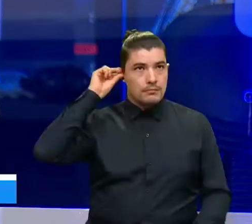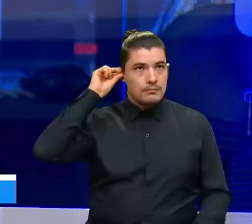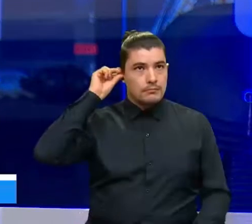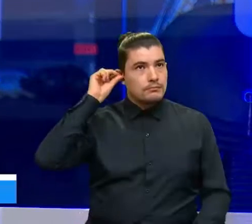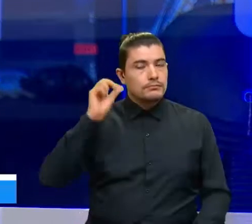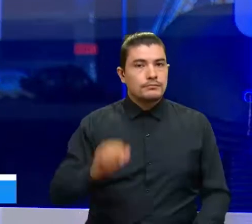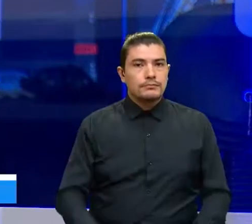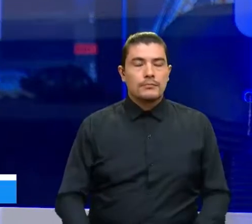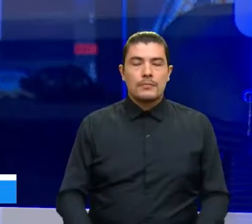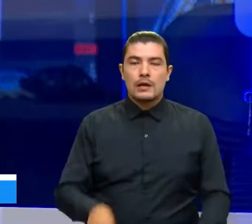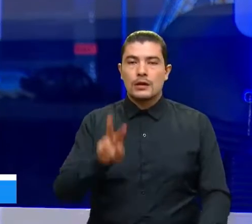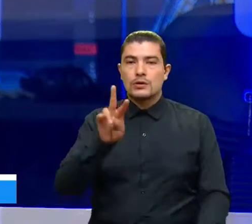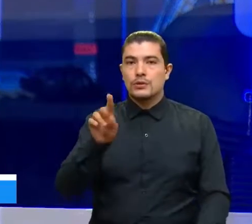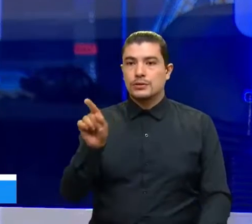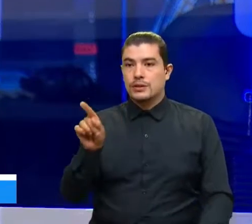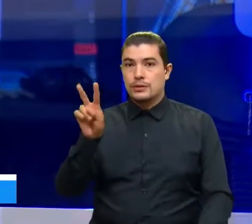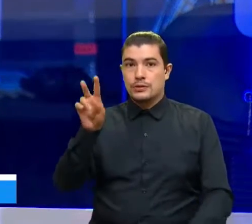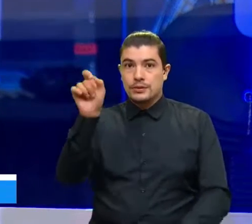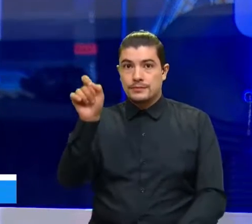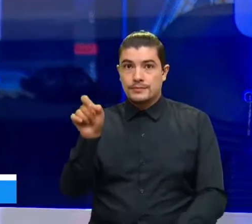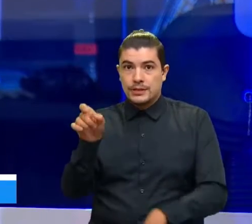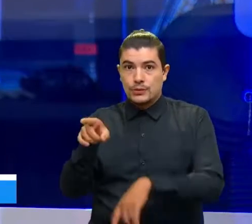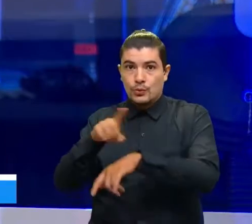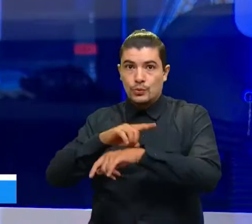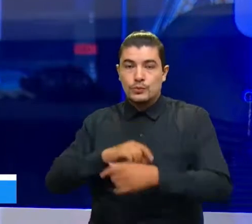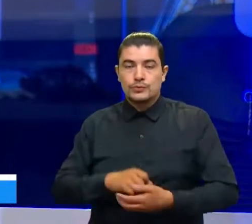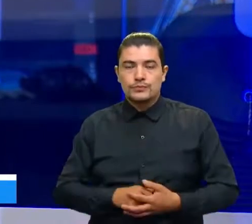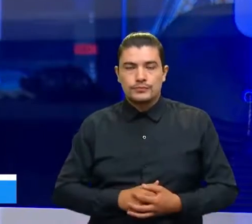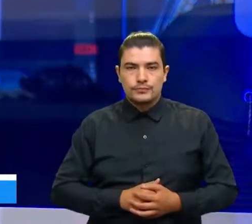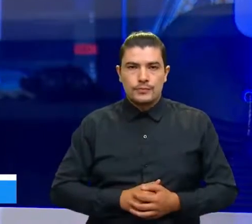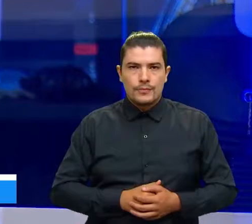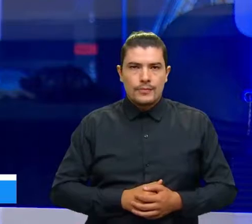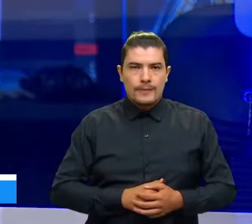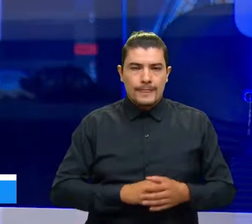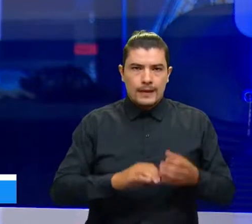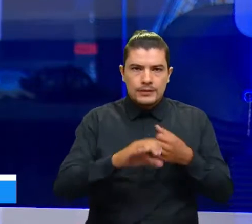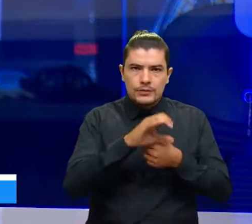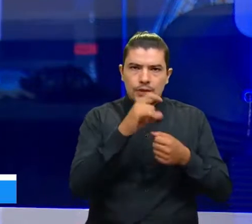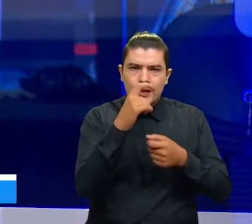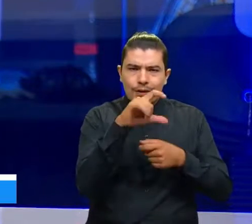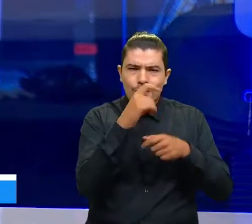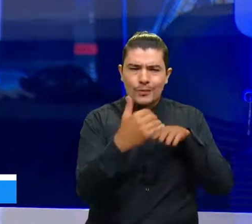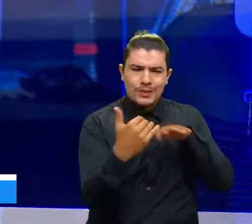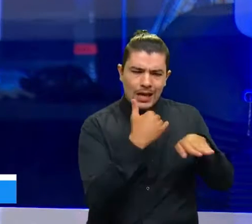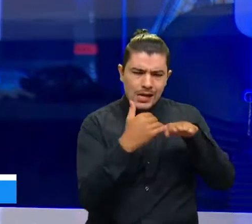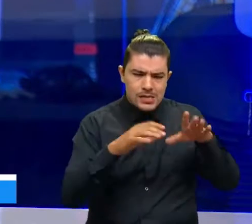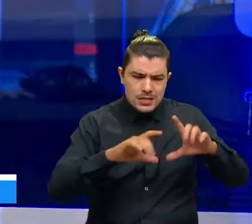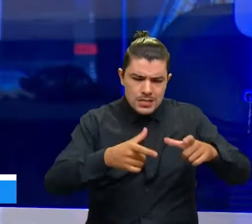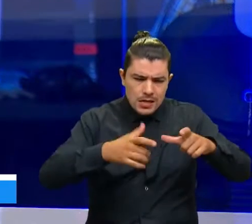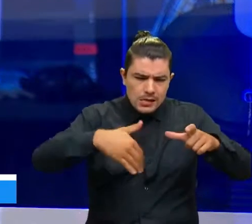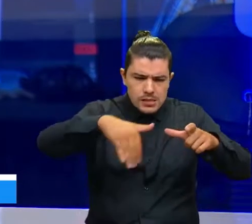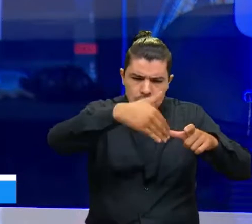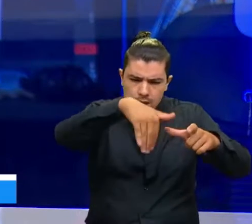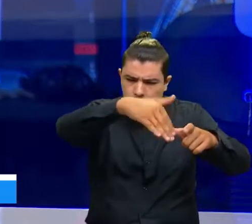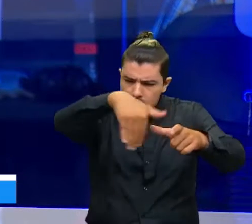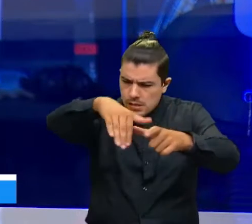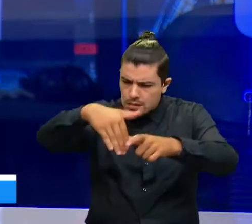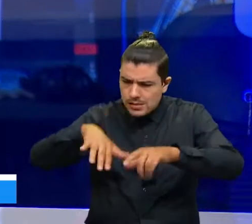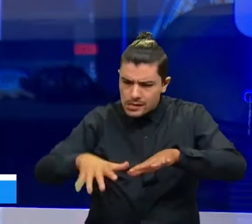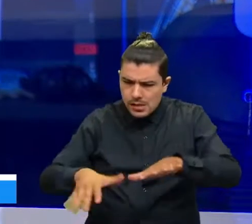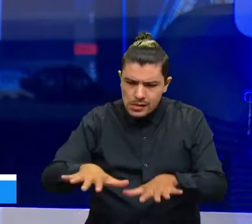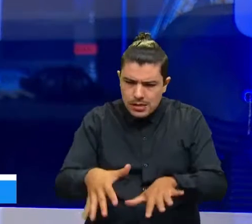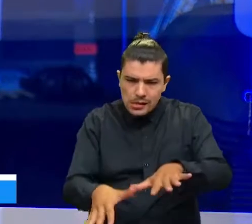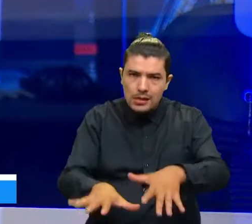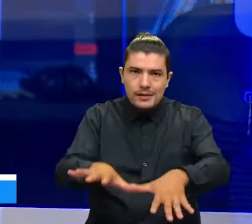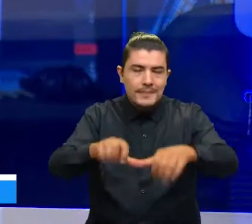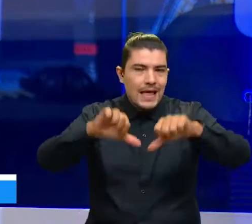lo de la tarde 12 minutos las días en Cúcuta parece que no soportan un hueco más una situación que se repite en varios sectores de la ciudad y nuestro